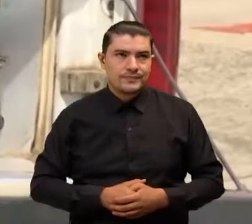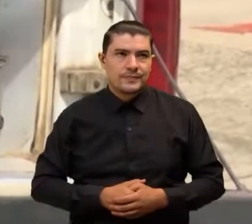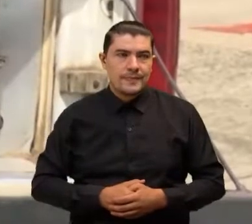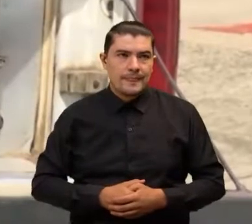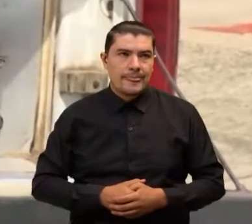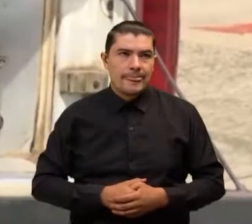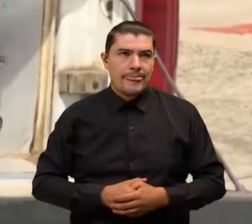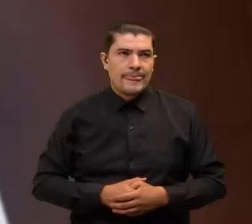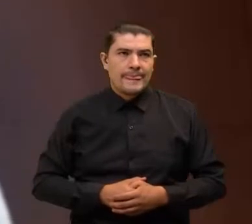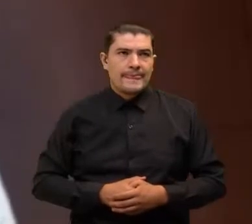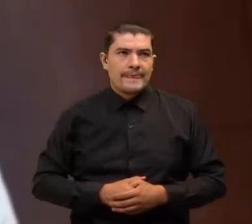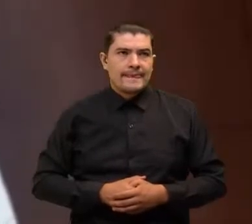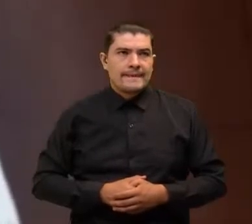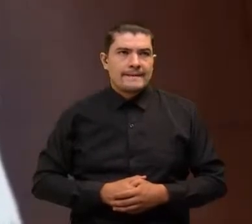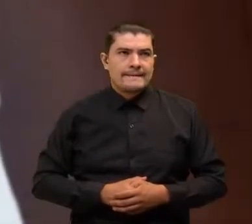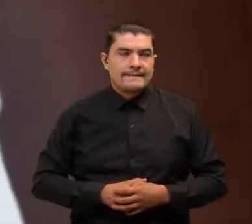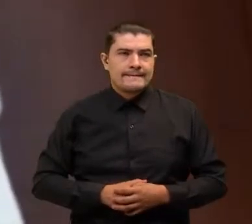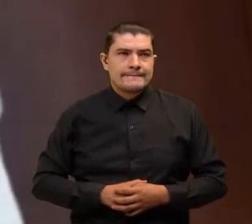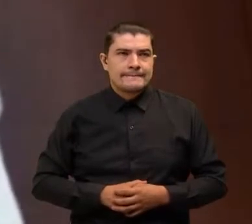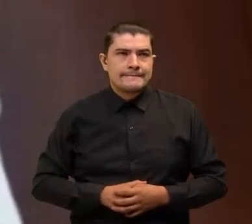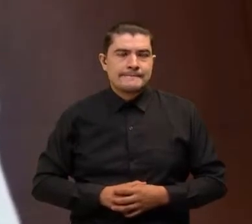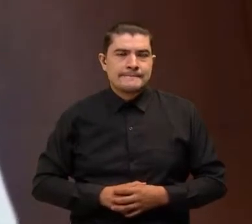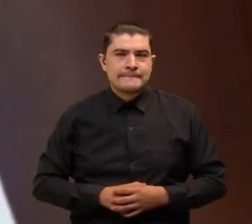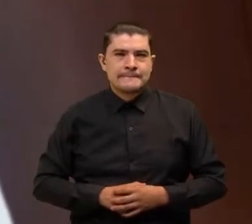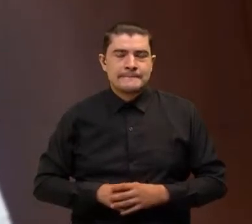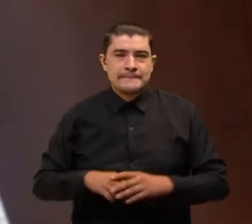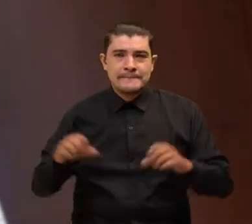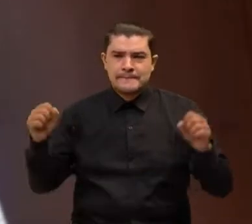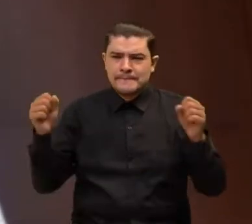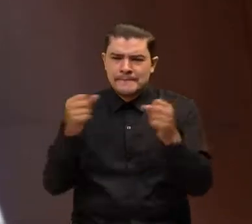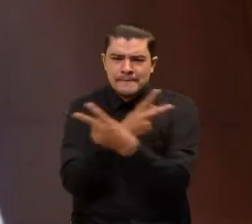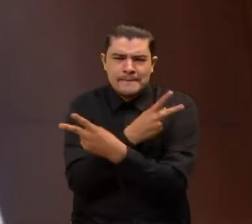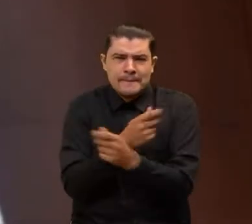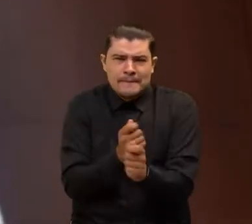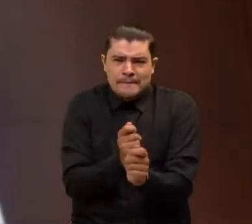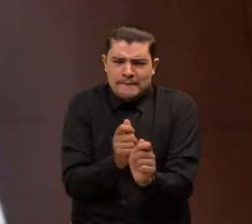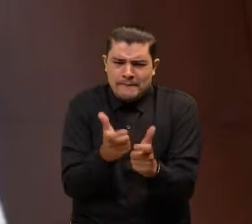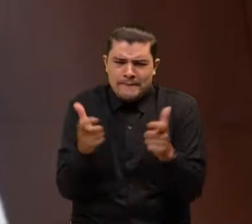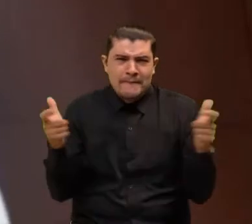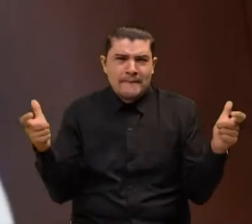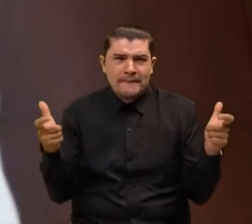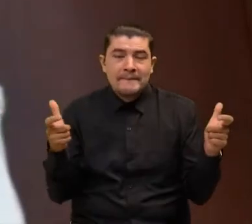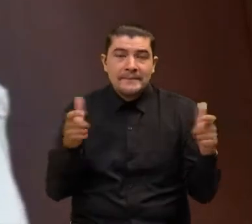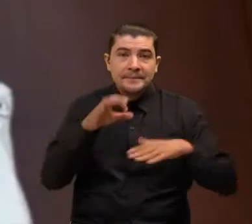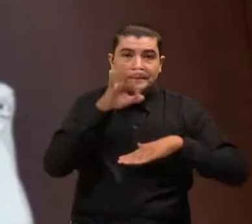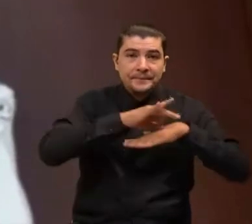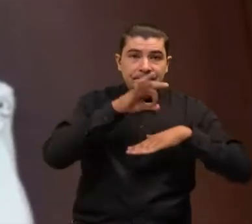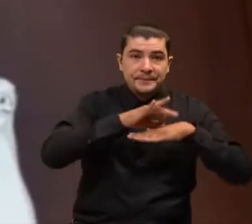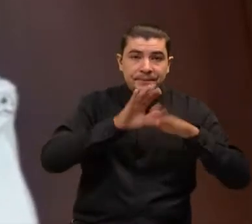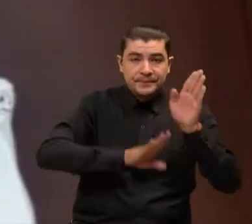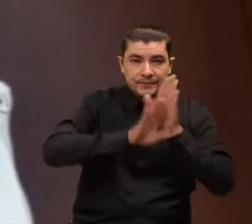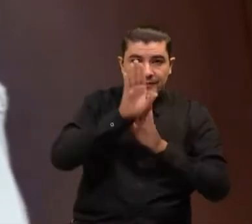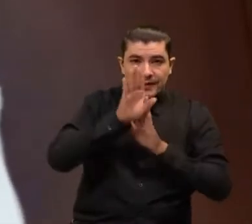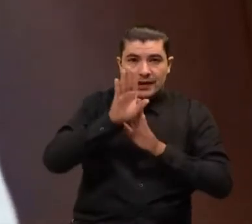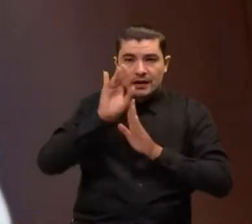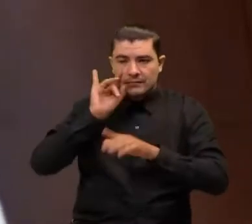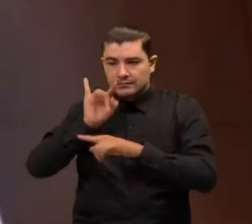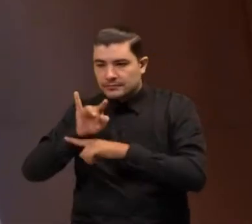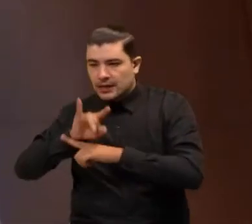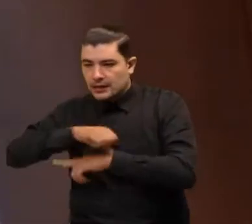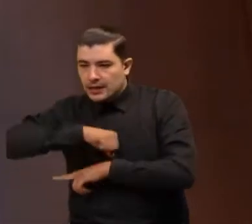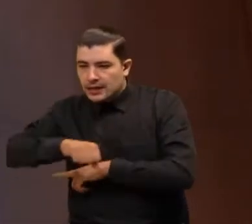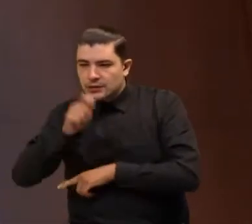violencia desbordada, producto de lo que en la Fundación Progresar y en el Observatorio de Derechos Humanos hemos